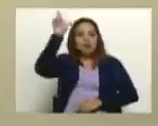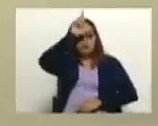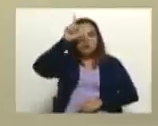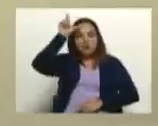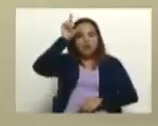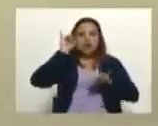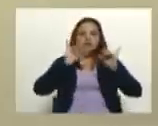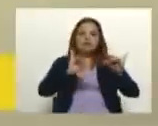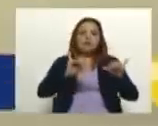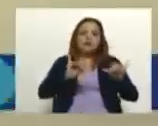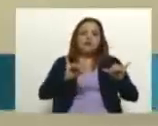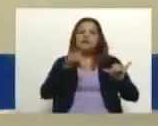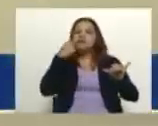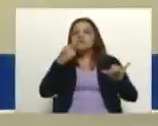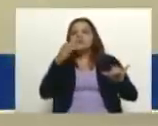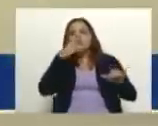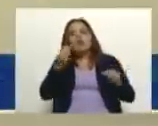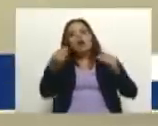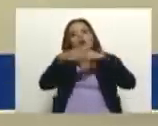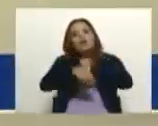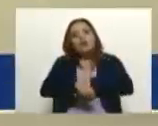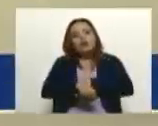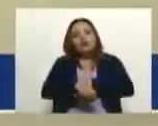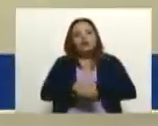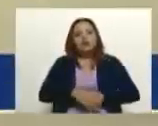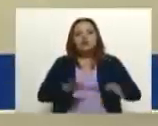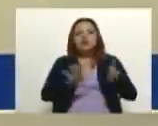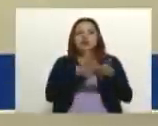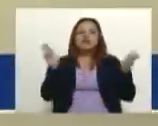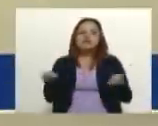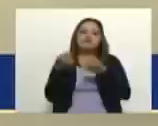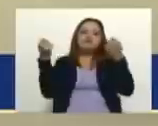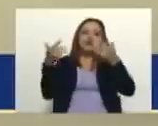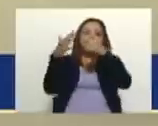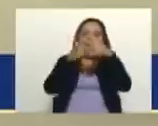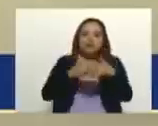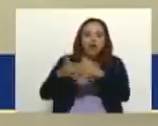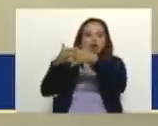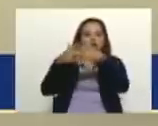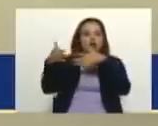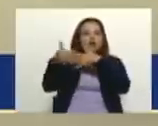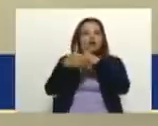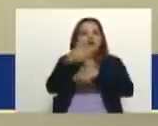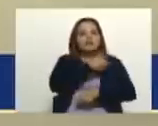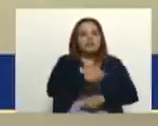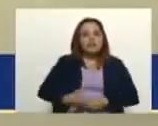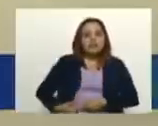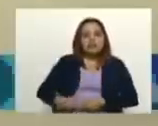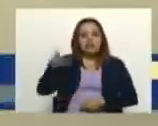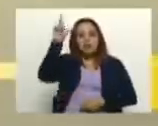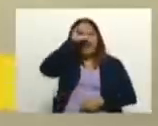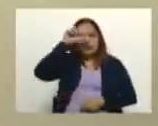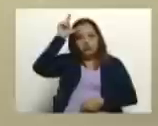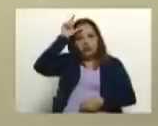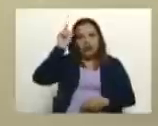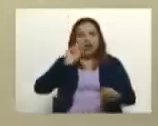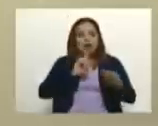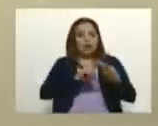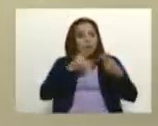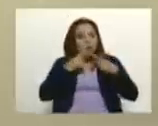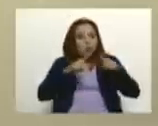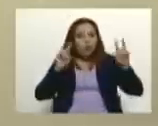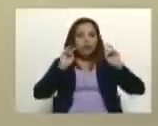sentido, rechazaba de forma categórica la campaña del imperialismo contra el presidente turco. En otro tema, también